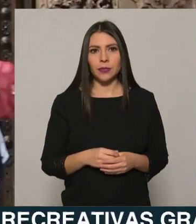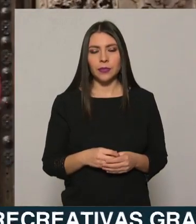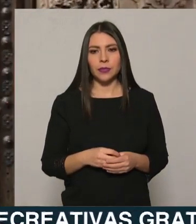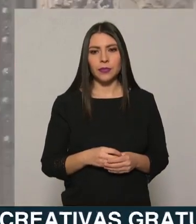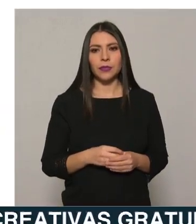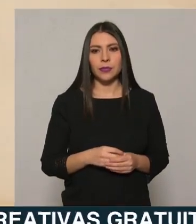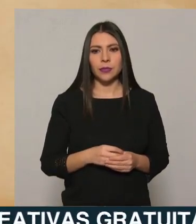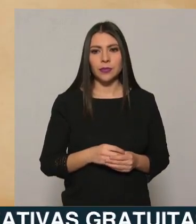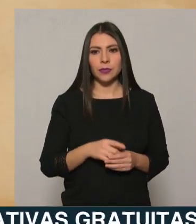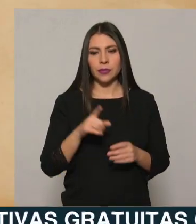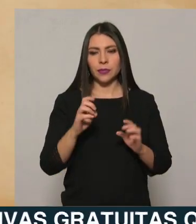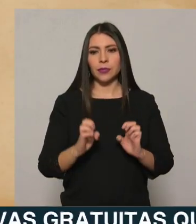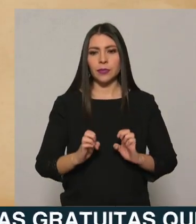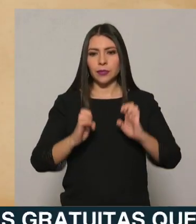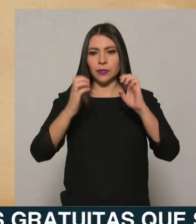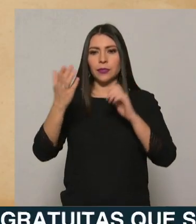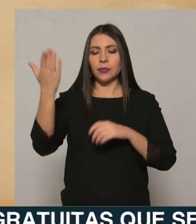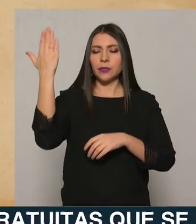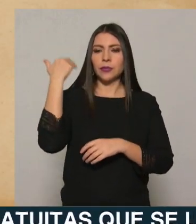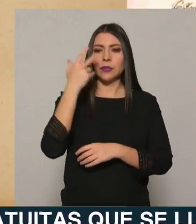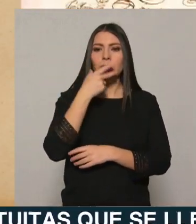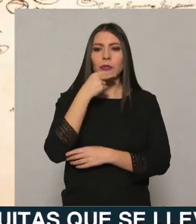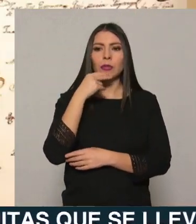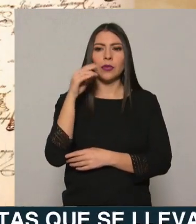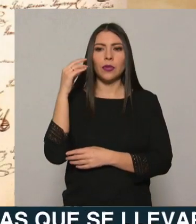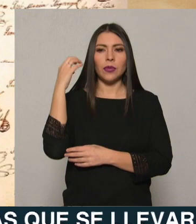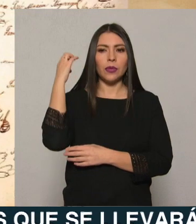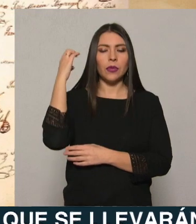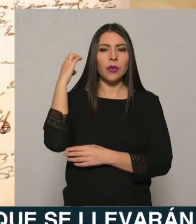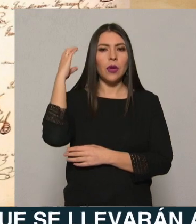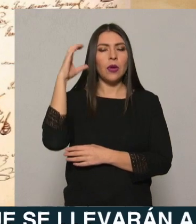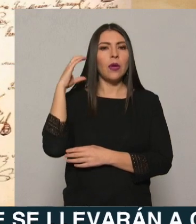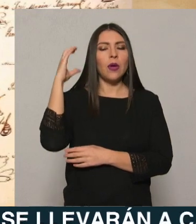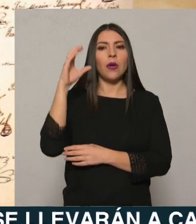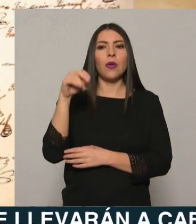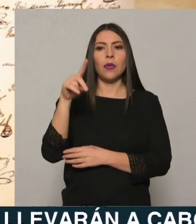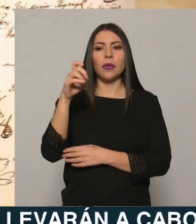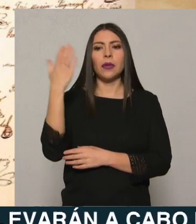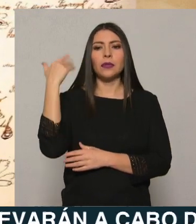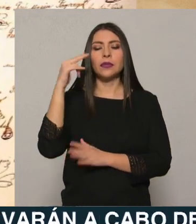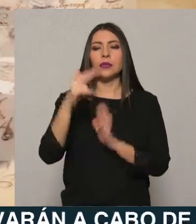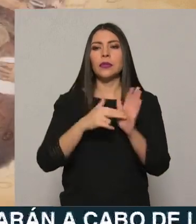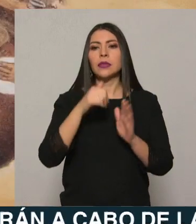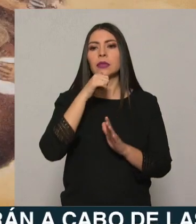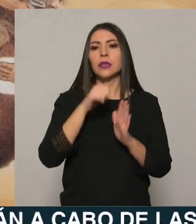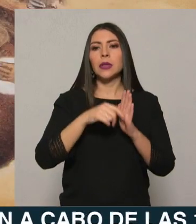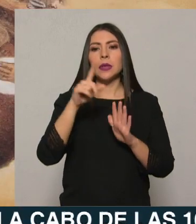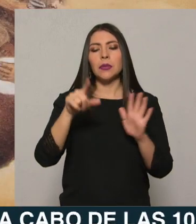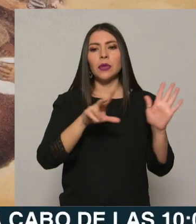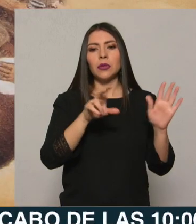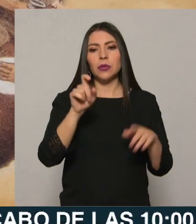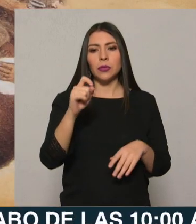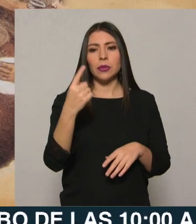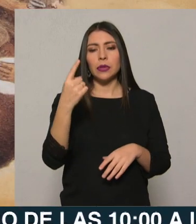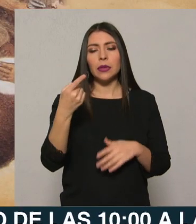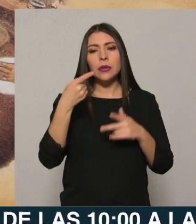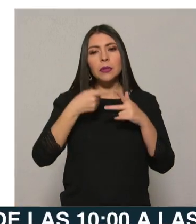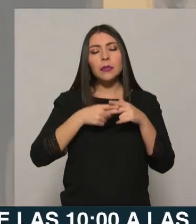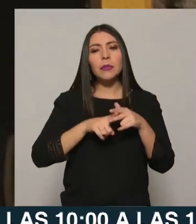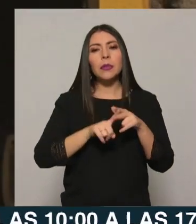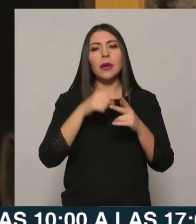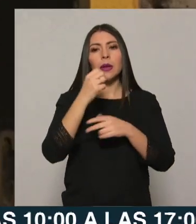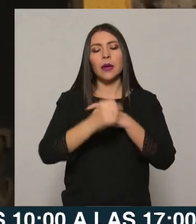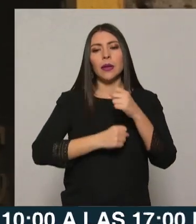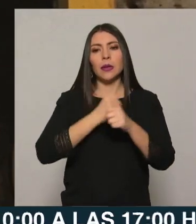El edificio que fue la casa del conde de Heras y Soto, cuya firma figura en el Acta de Independencia de 1821, allá por los inicios del siglo